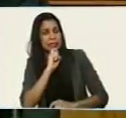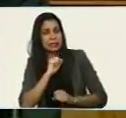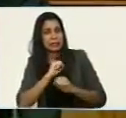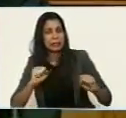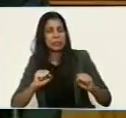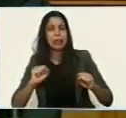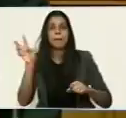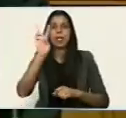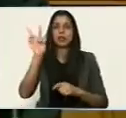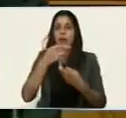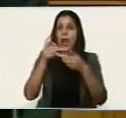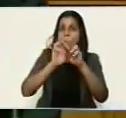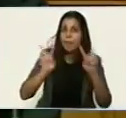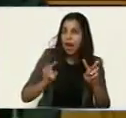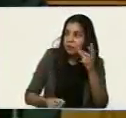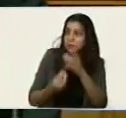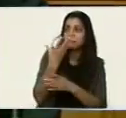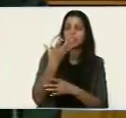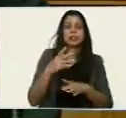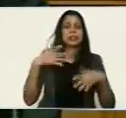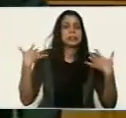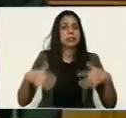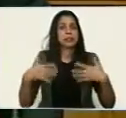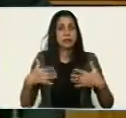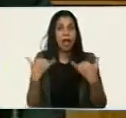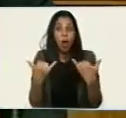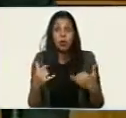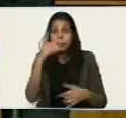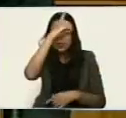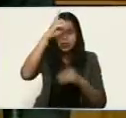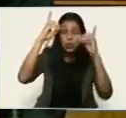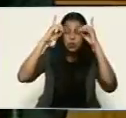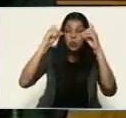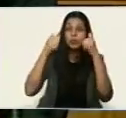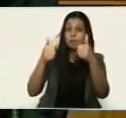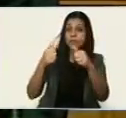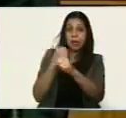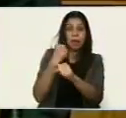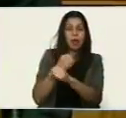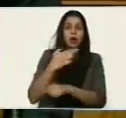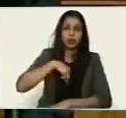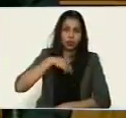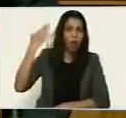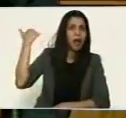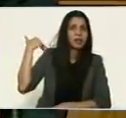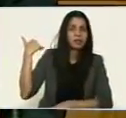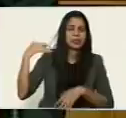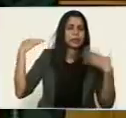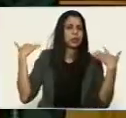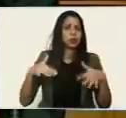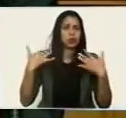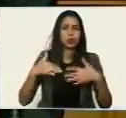paz de este país. Veníamos, en verdad, de una situación